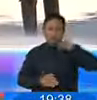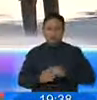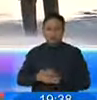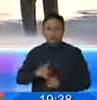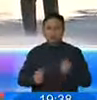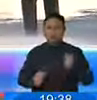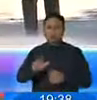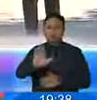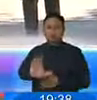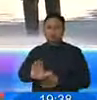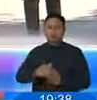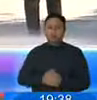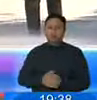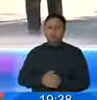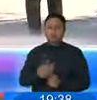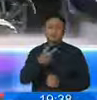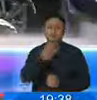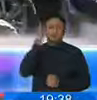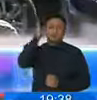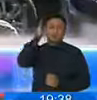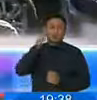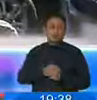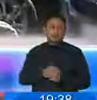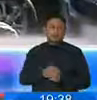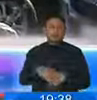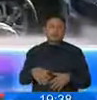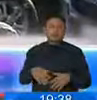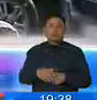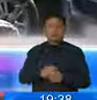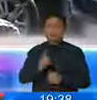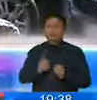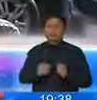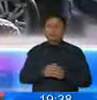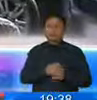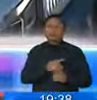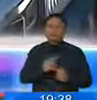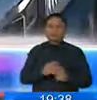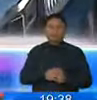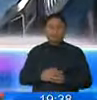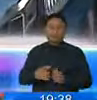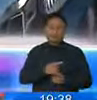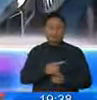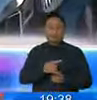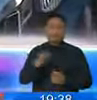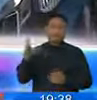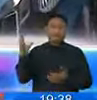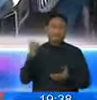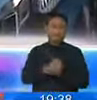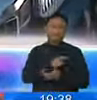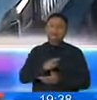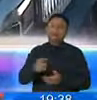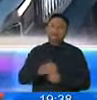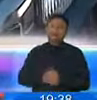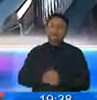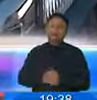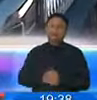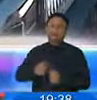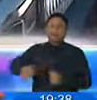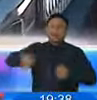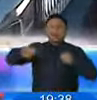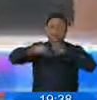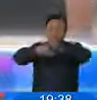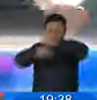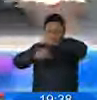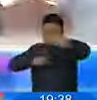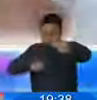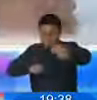y el nerviosismo que demostraron ante la presencia de los uniformados que andaban en malos pasos. Al revisar las fundas a simple